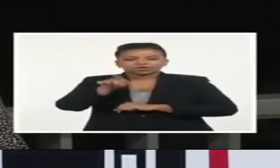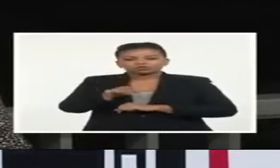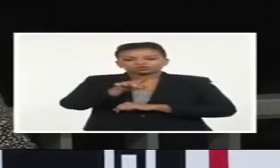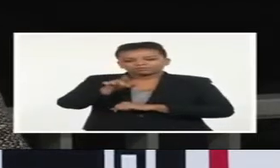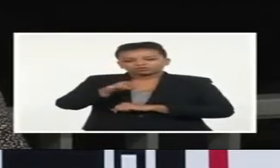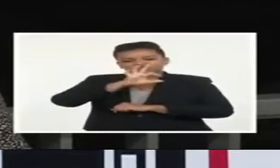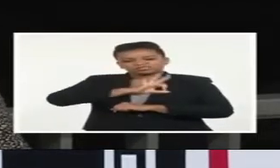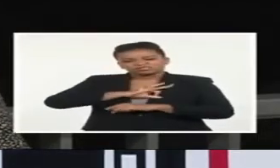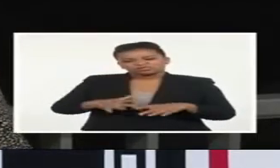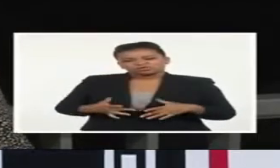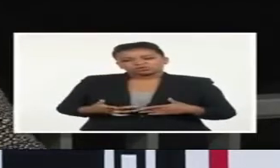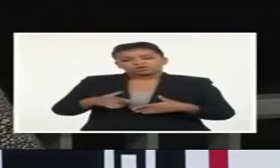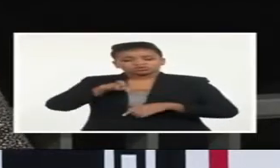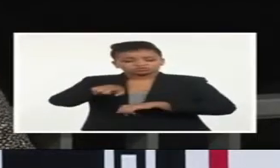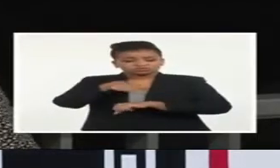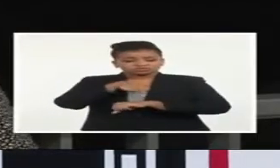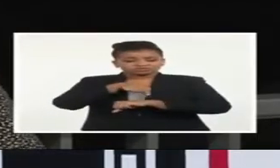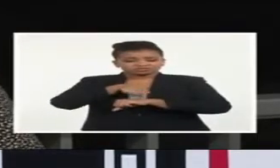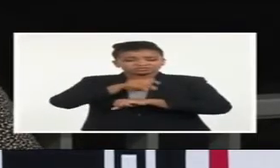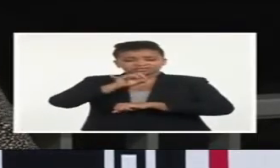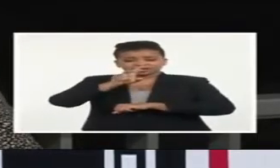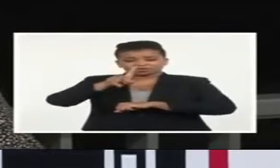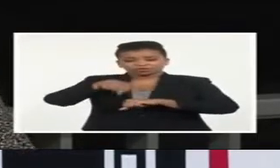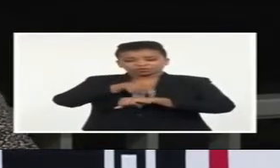del dinero del pueblo cubano